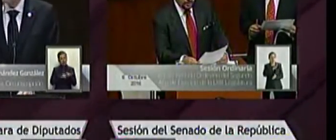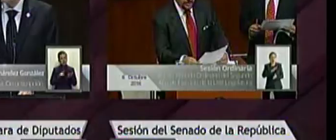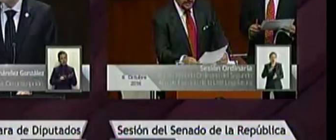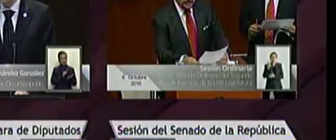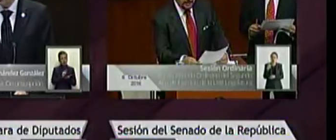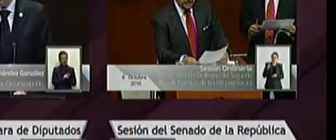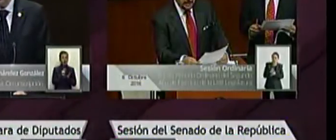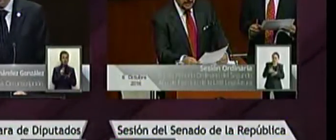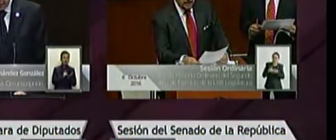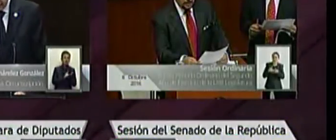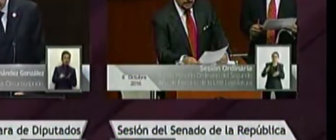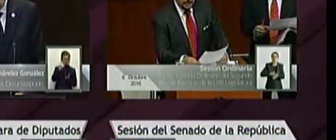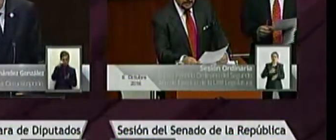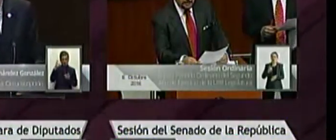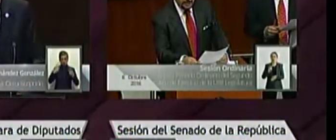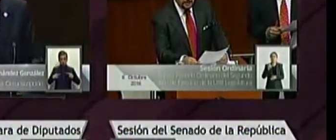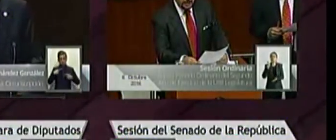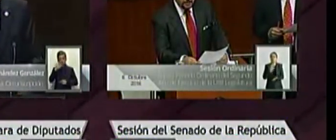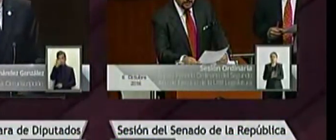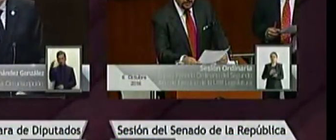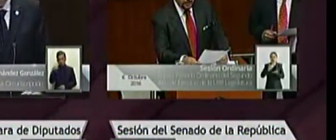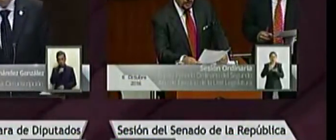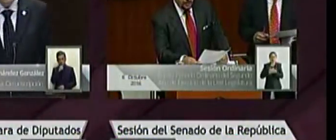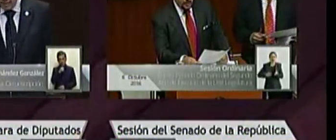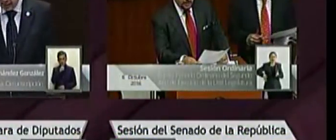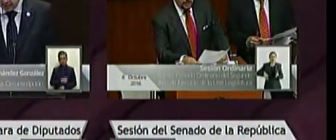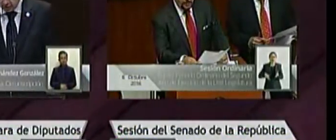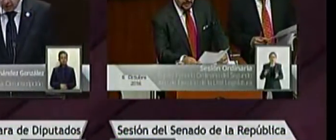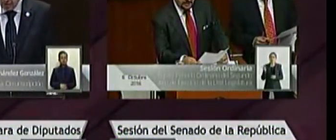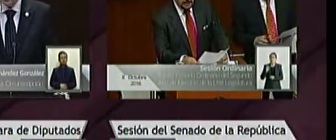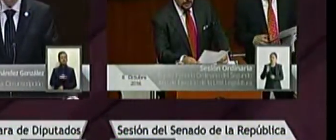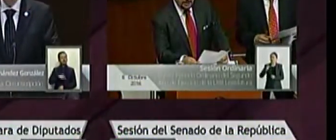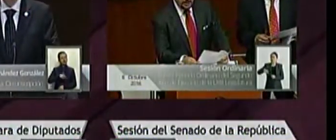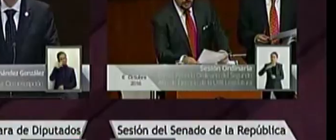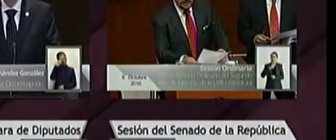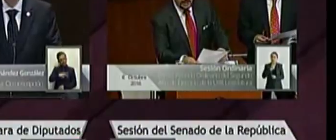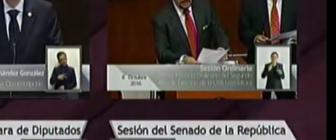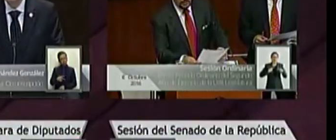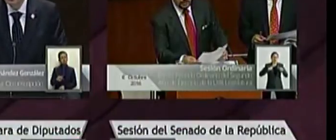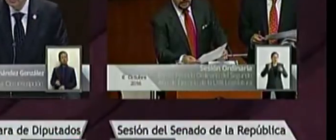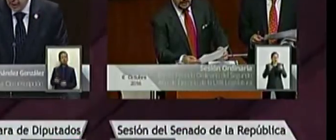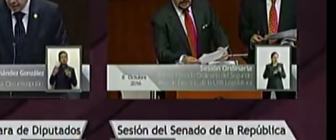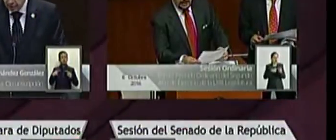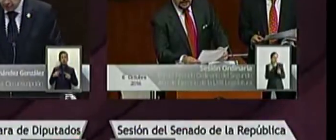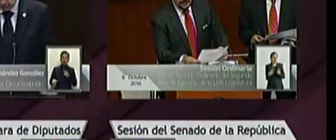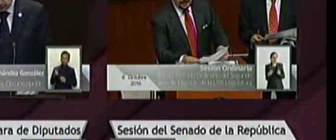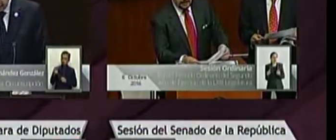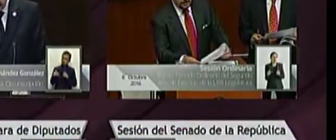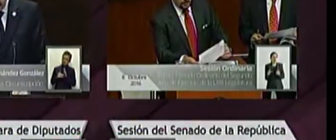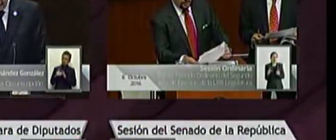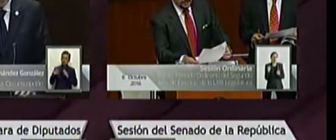Derechos de las Personas Adultas Mayores. En nuestro país habitan más de 12 millones de personas mayores de 60